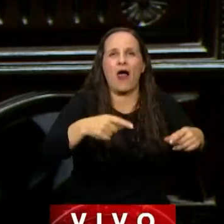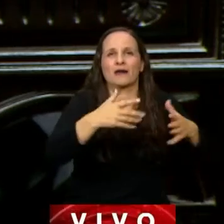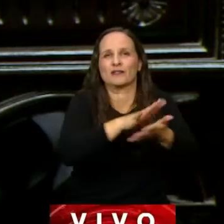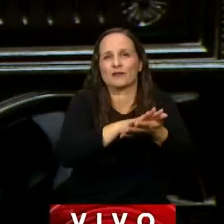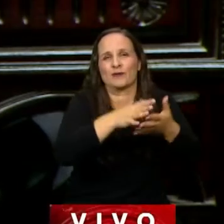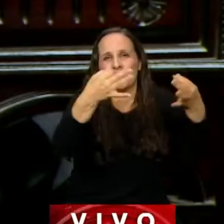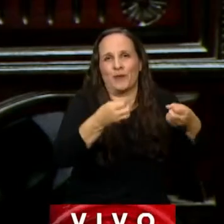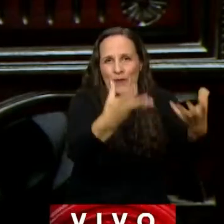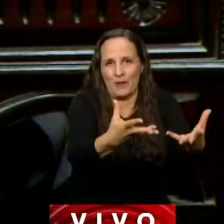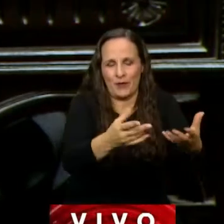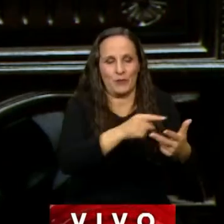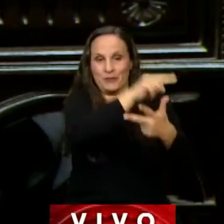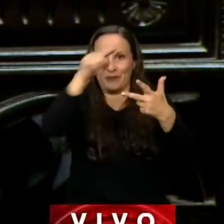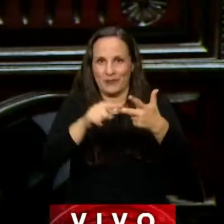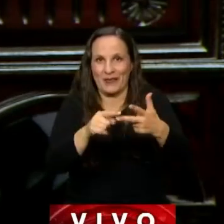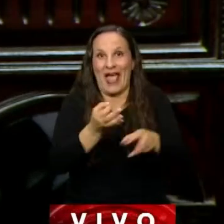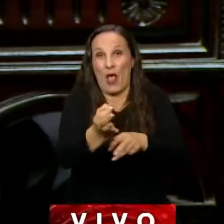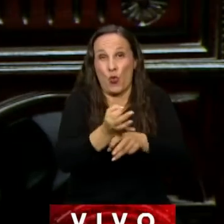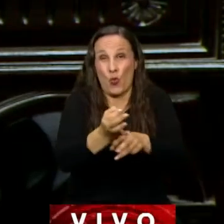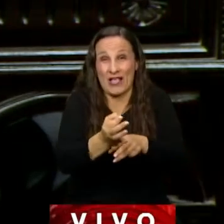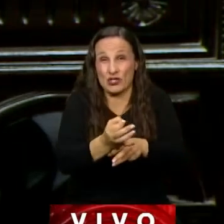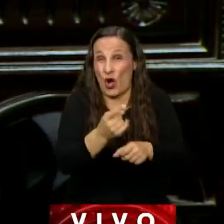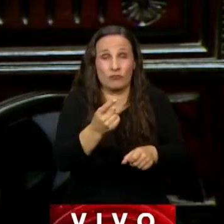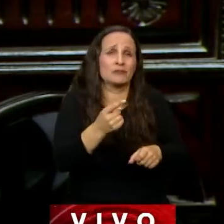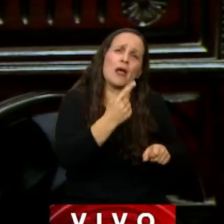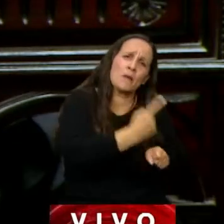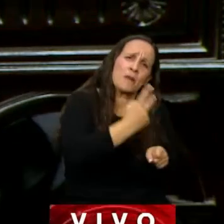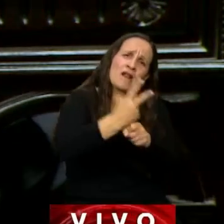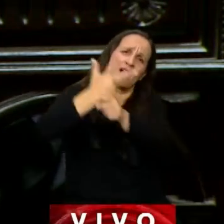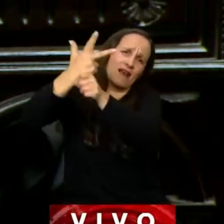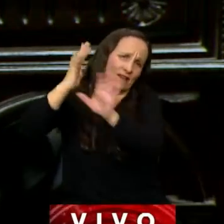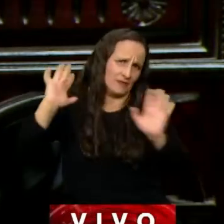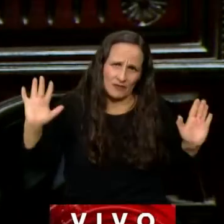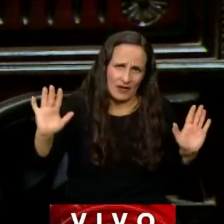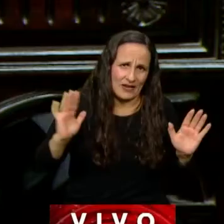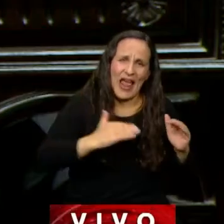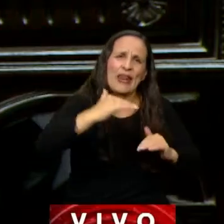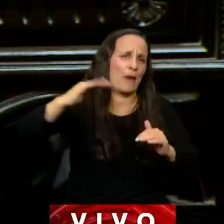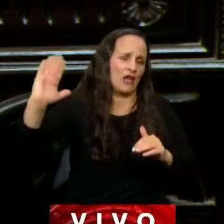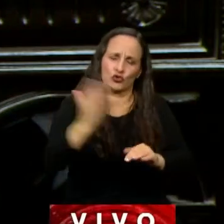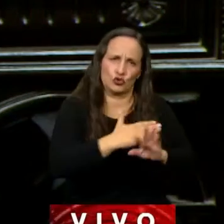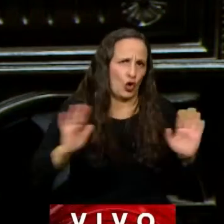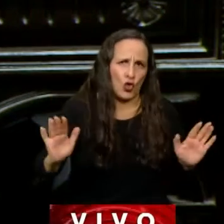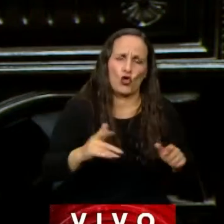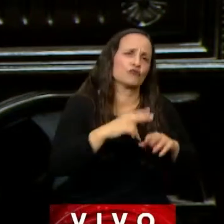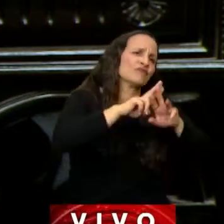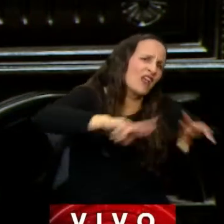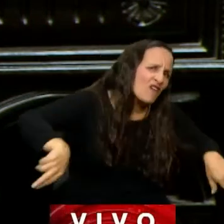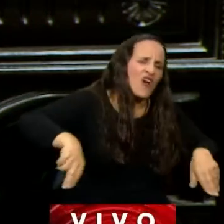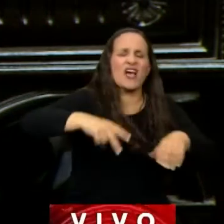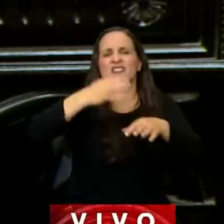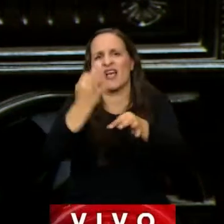educación, prioridad en todos los niveles. Vamos a hablar de esto nuevamente en particular. Infancia,